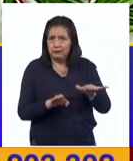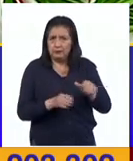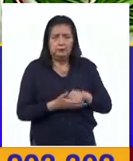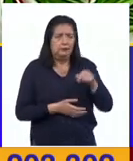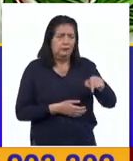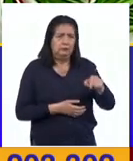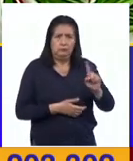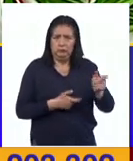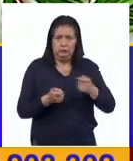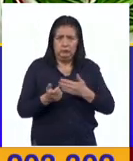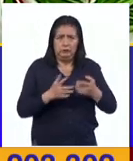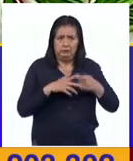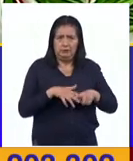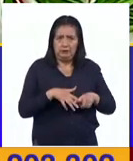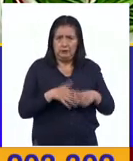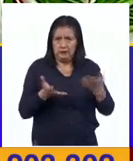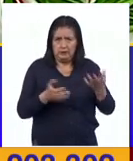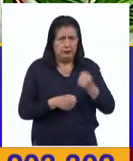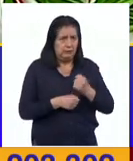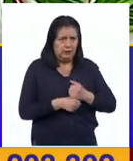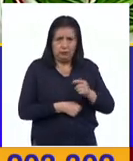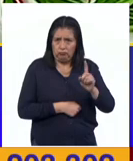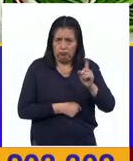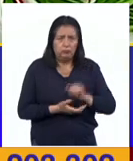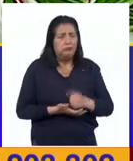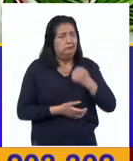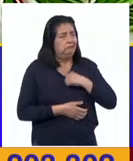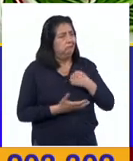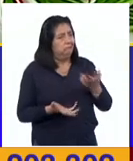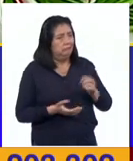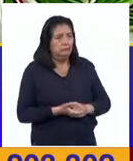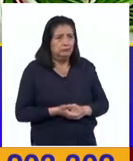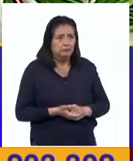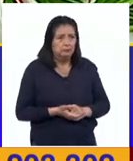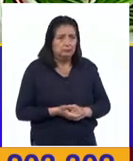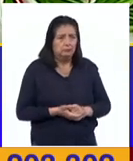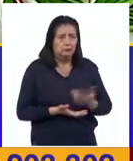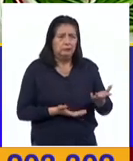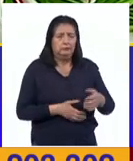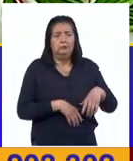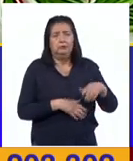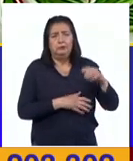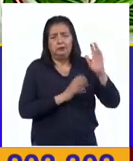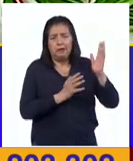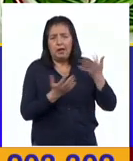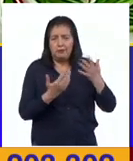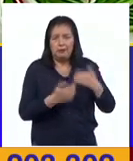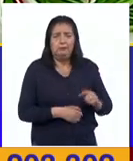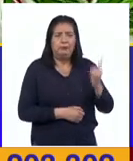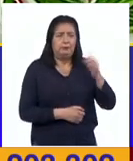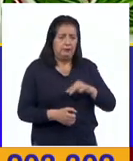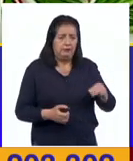Este no es un gobierno que comienza recién su gestión. Y lamentablemente, su discurso del señor Cateriano era